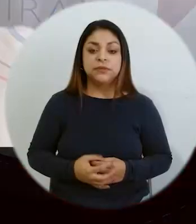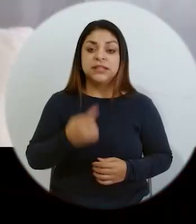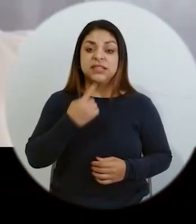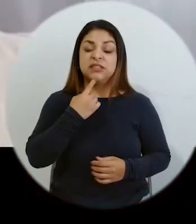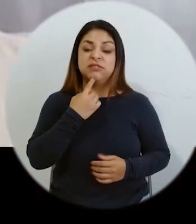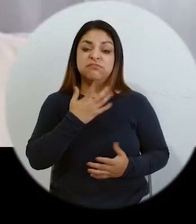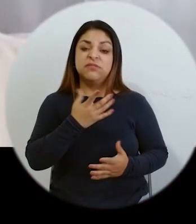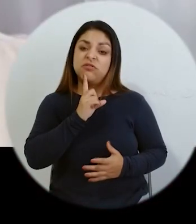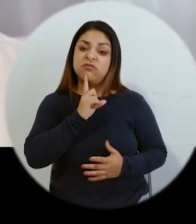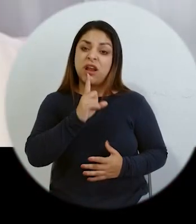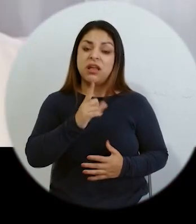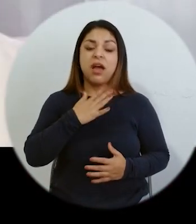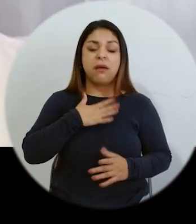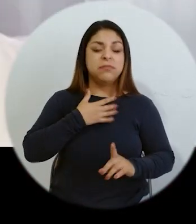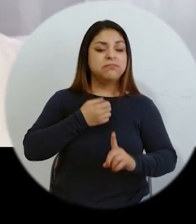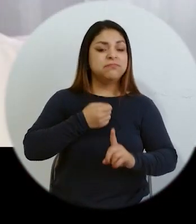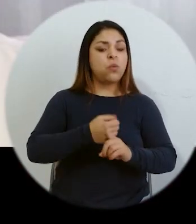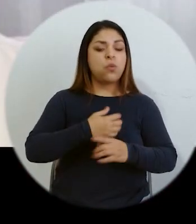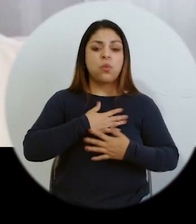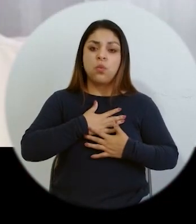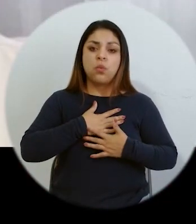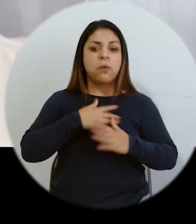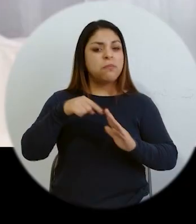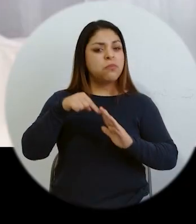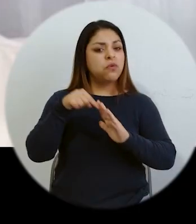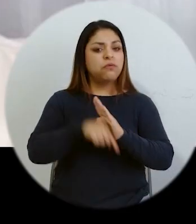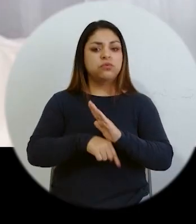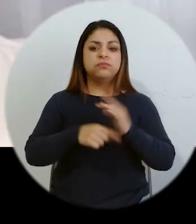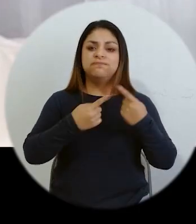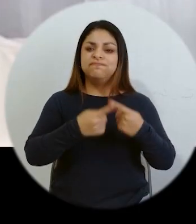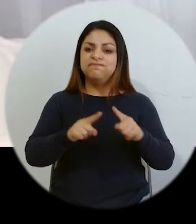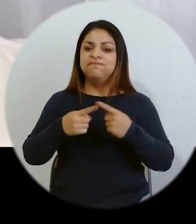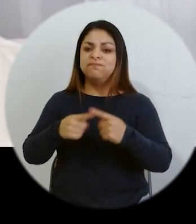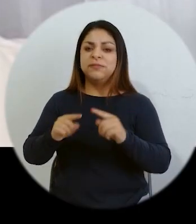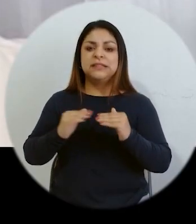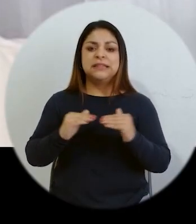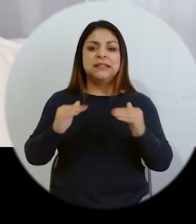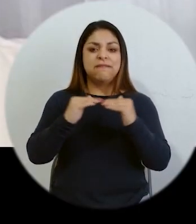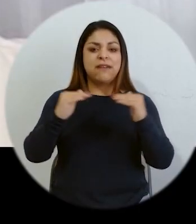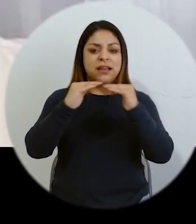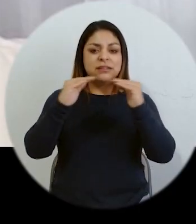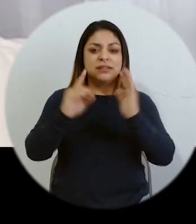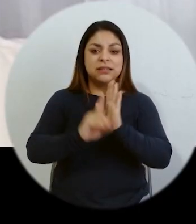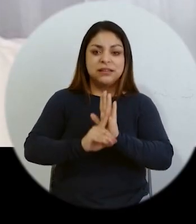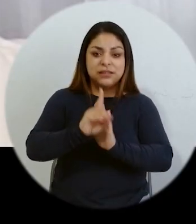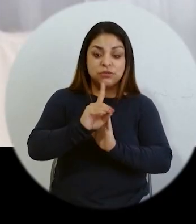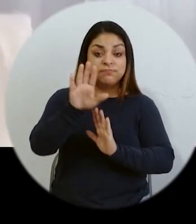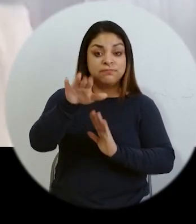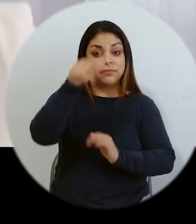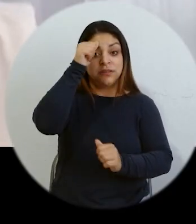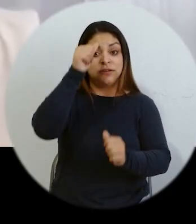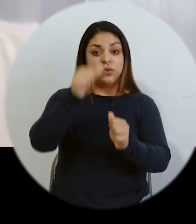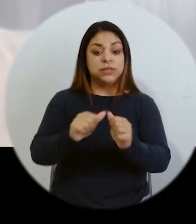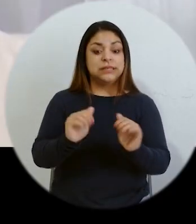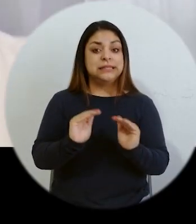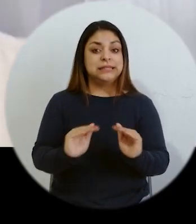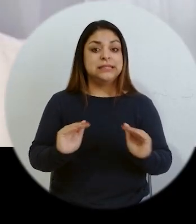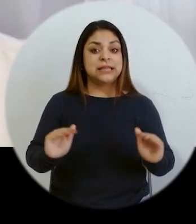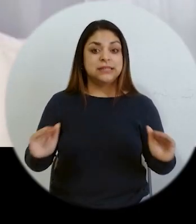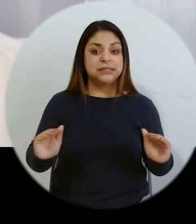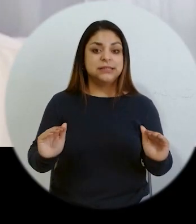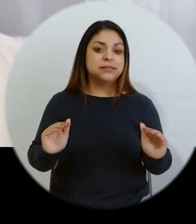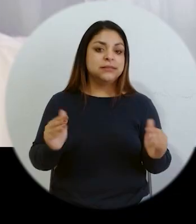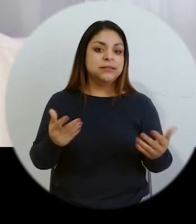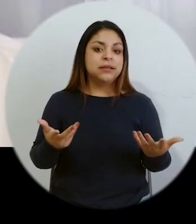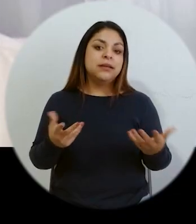En realidad lo impacta profundamente en todos los niveles de desarrollo. Recordemos que en la niñez y en la niñez particularmente, incluso en